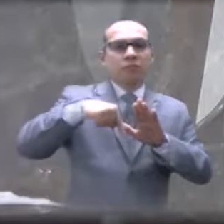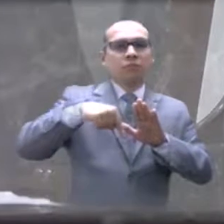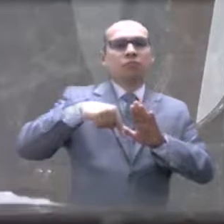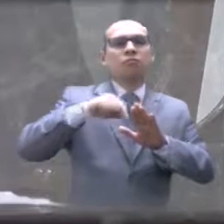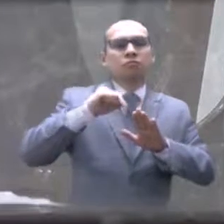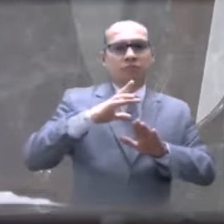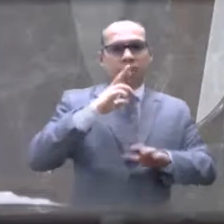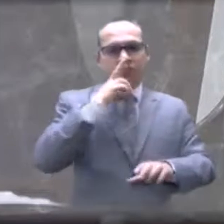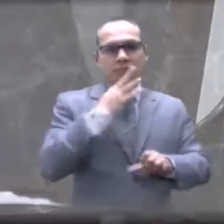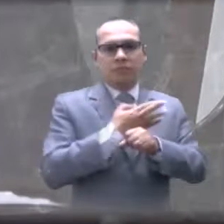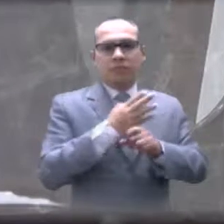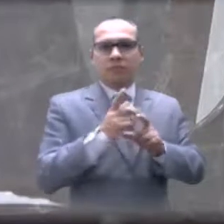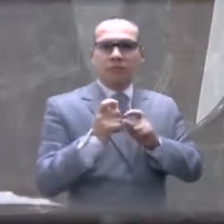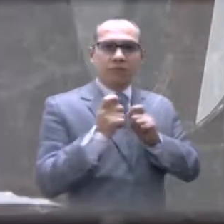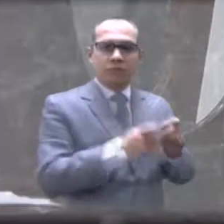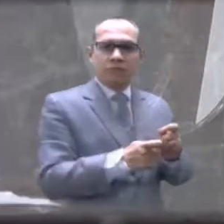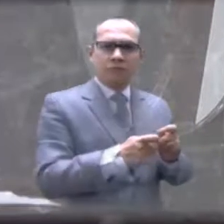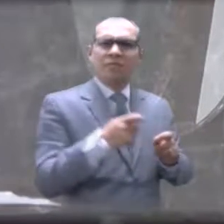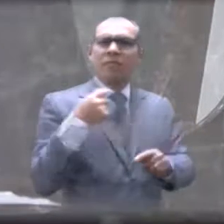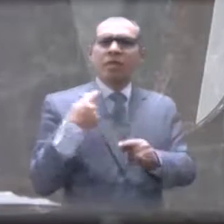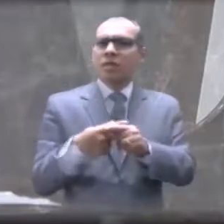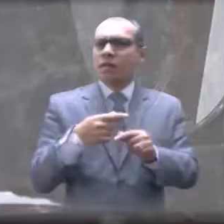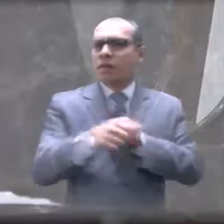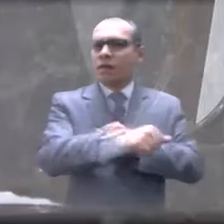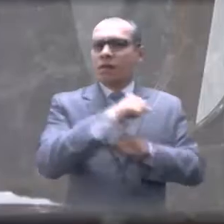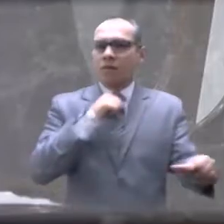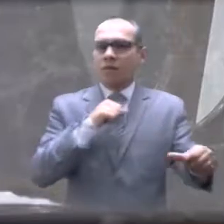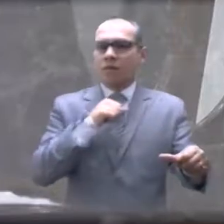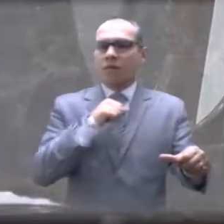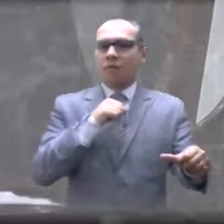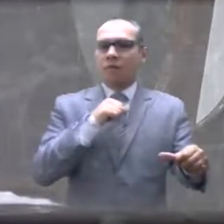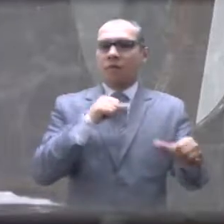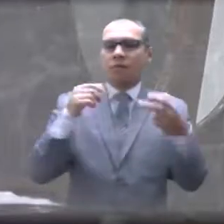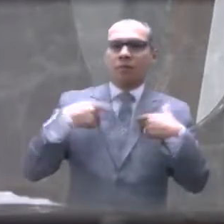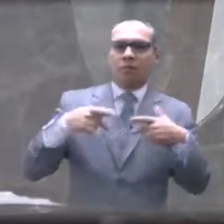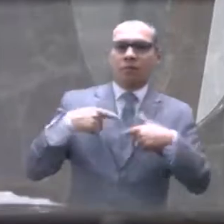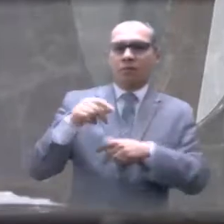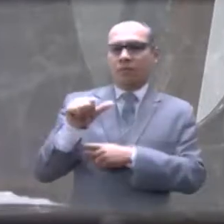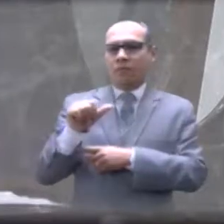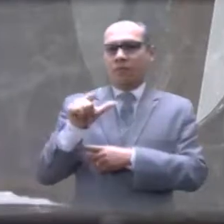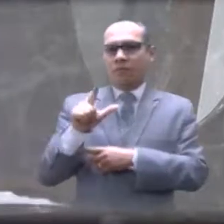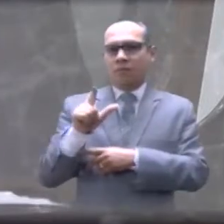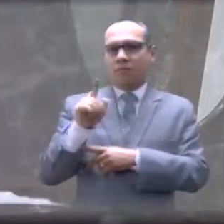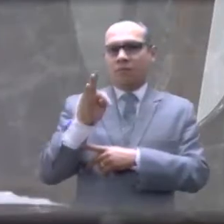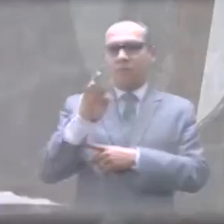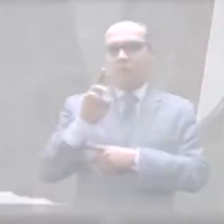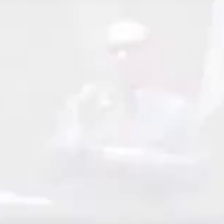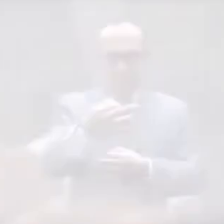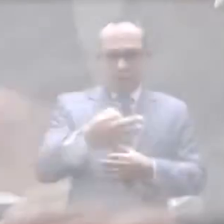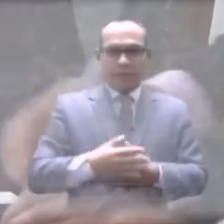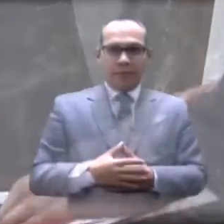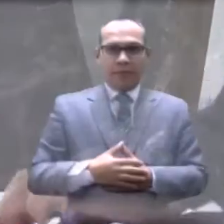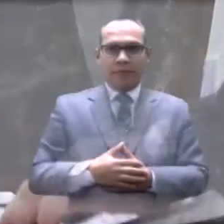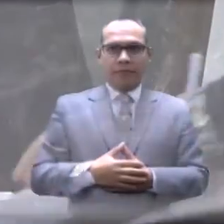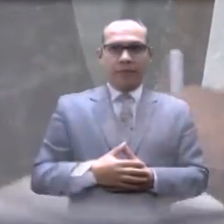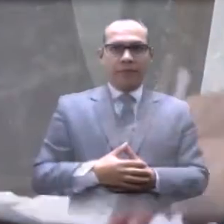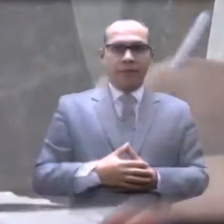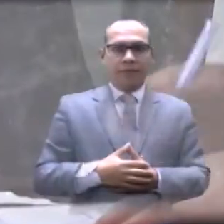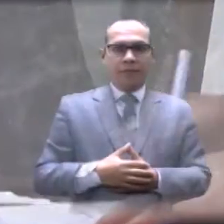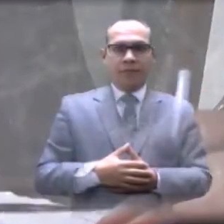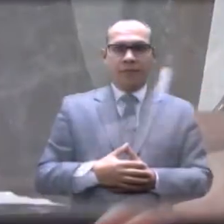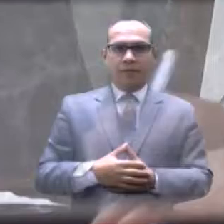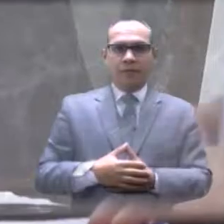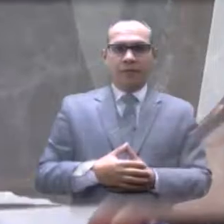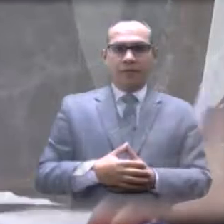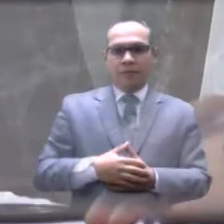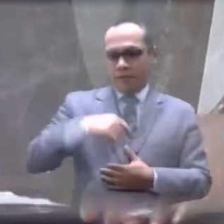Justicia Administrativa al ciudadano Alfredo René Uribe Manríquez, que se recibió